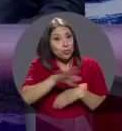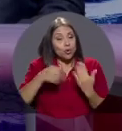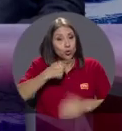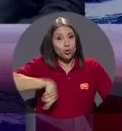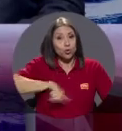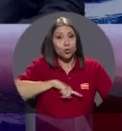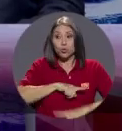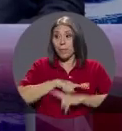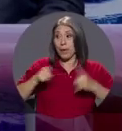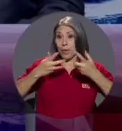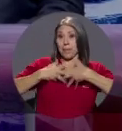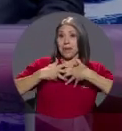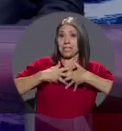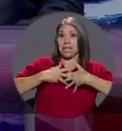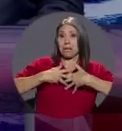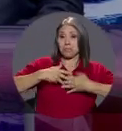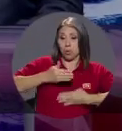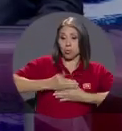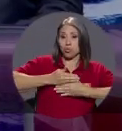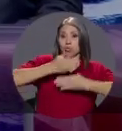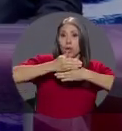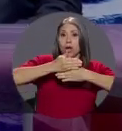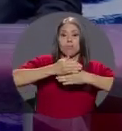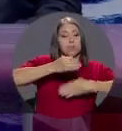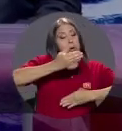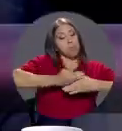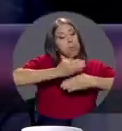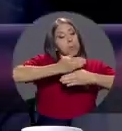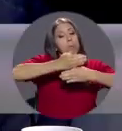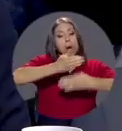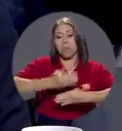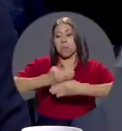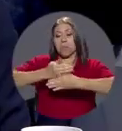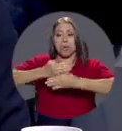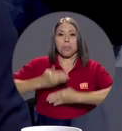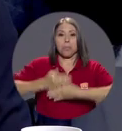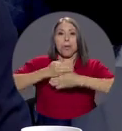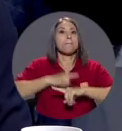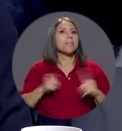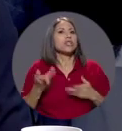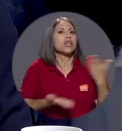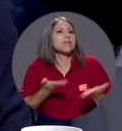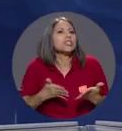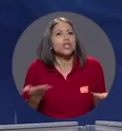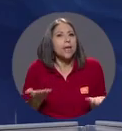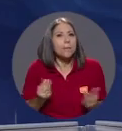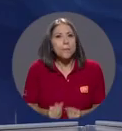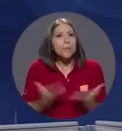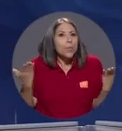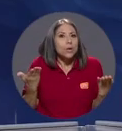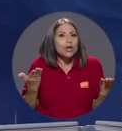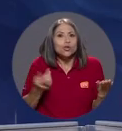El desarrollador inmobiliario privado desarrolla su proyecto, pero los servicios son servicios públicos. Van en la